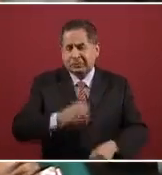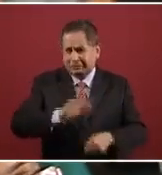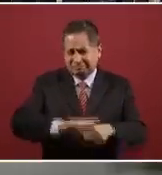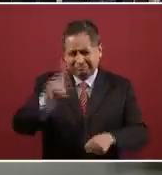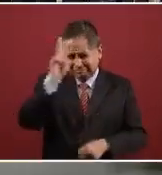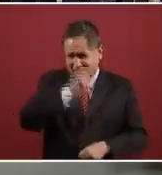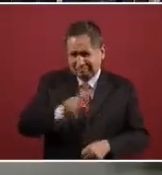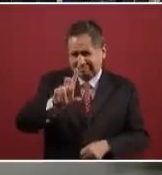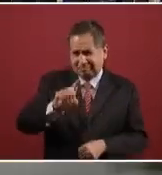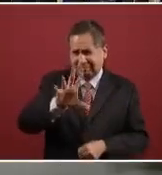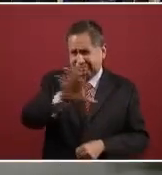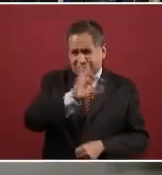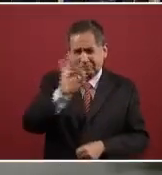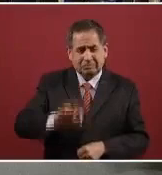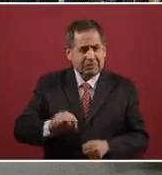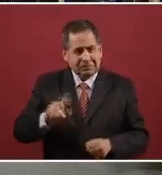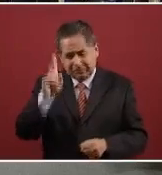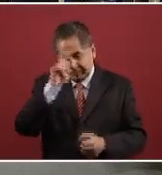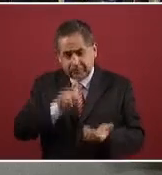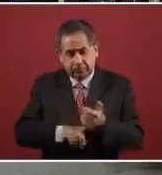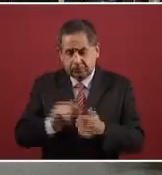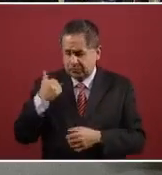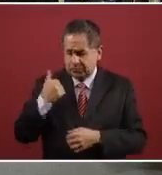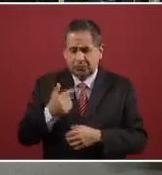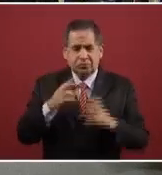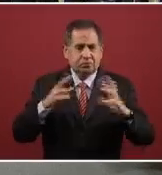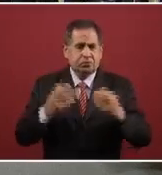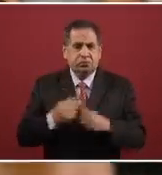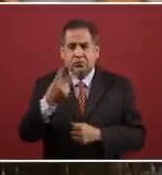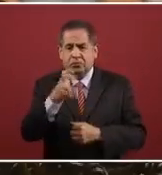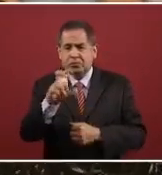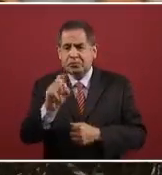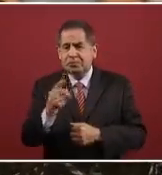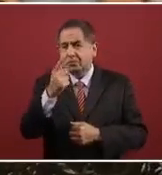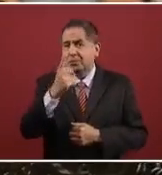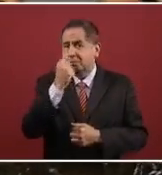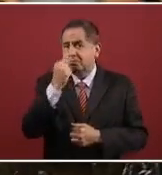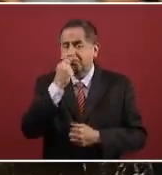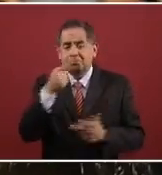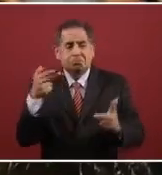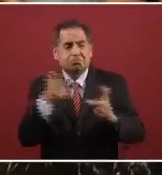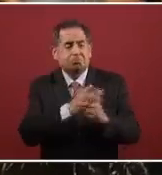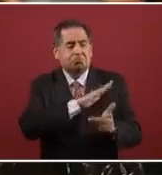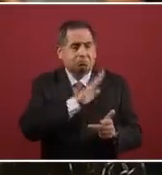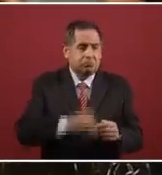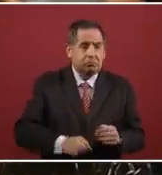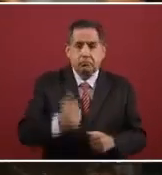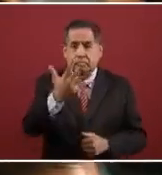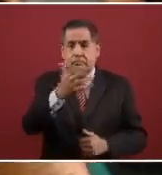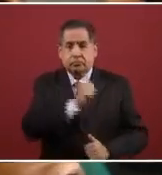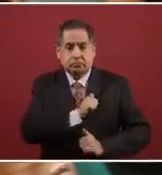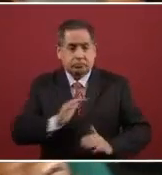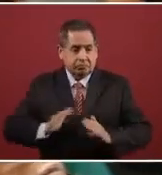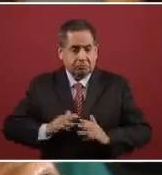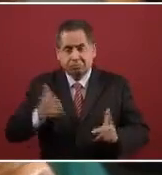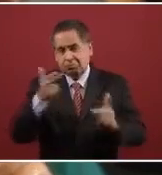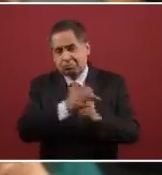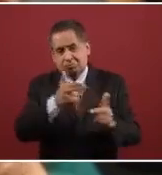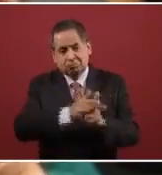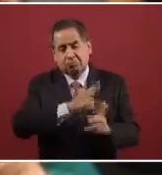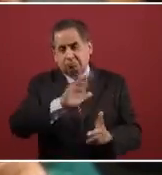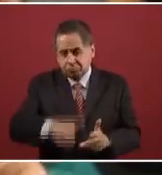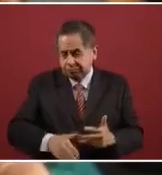35%. Van 231 policías que han sido asesinados, 5 militares. Y precisamente